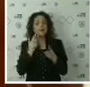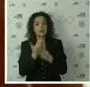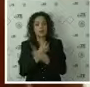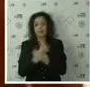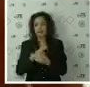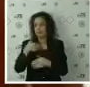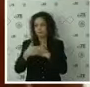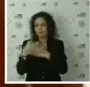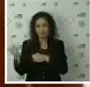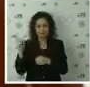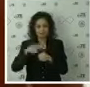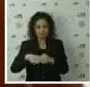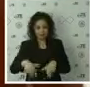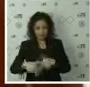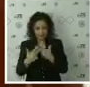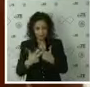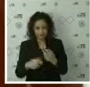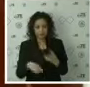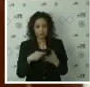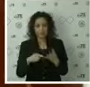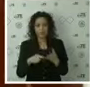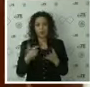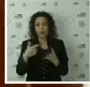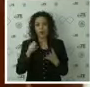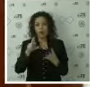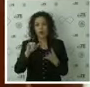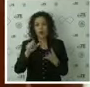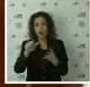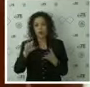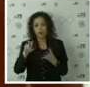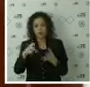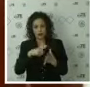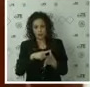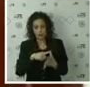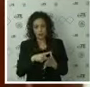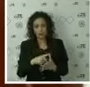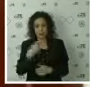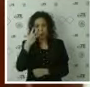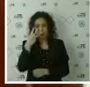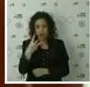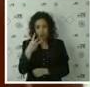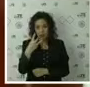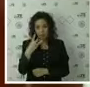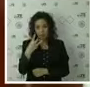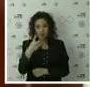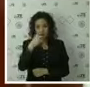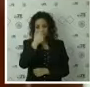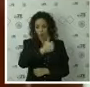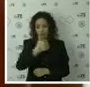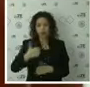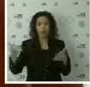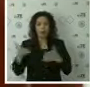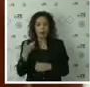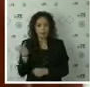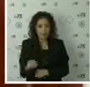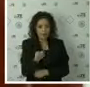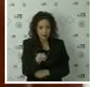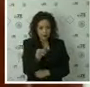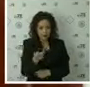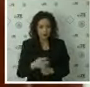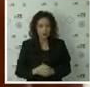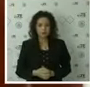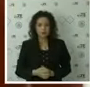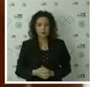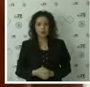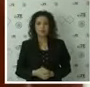conecte, y a mi querida Gloria Alcocer, con 3 rondas de preguntas cada una, que son preguntas que les